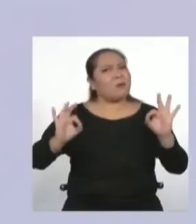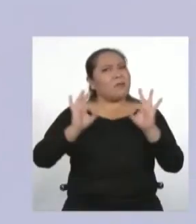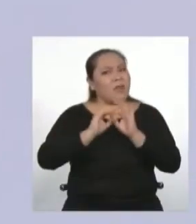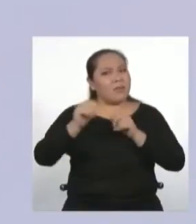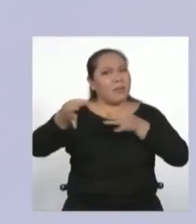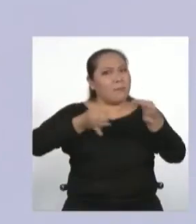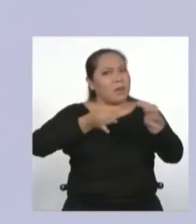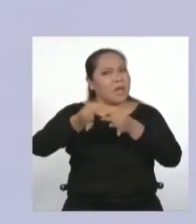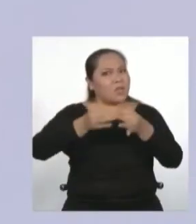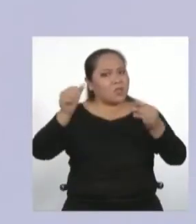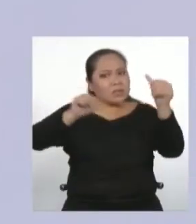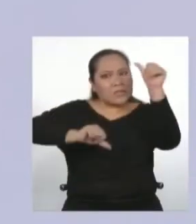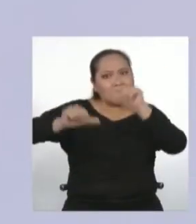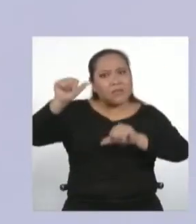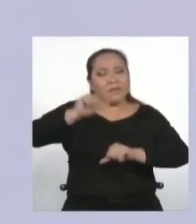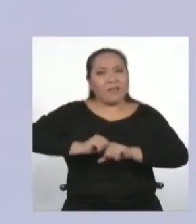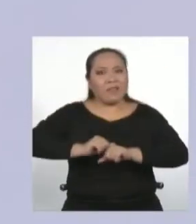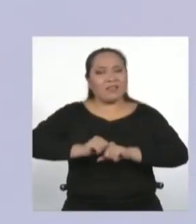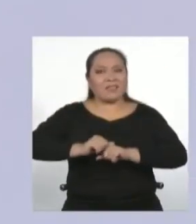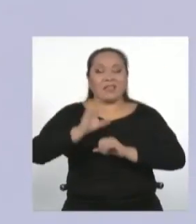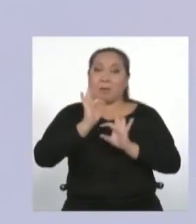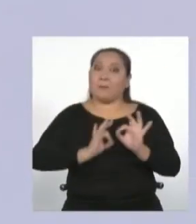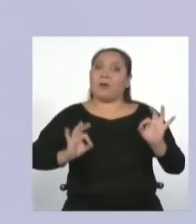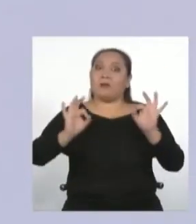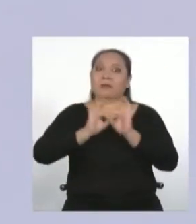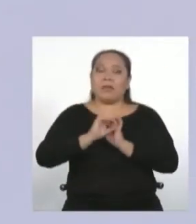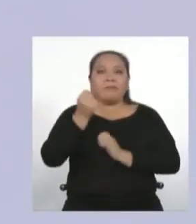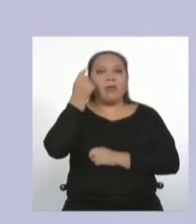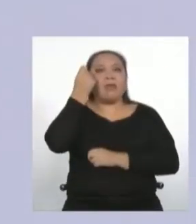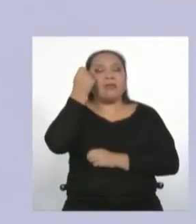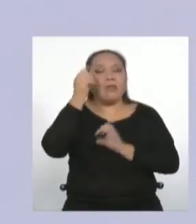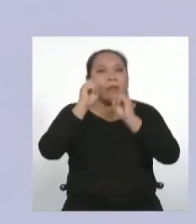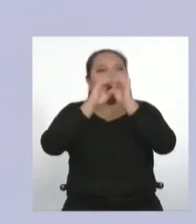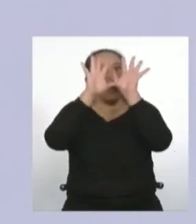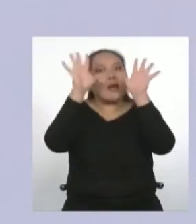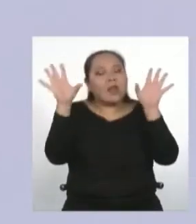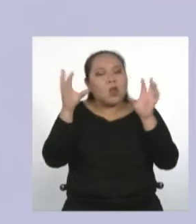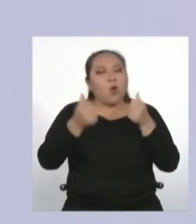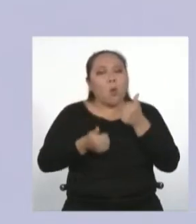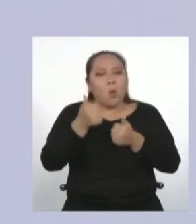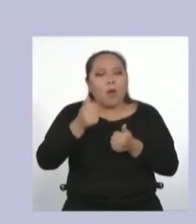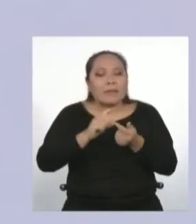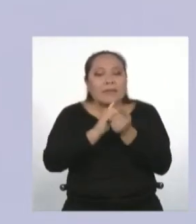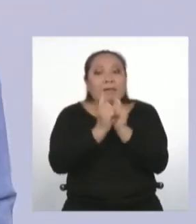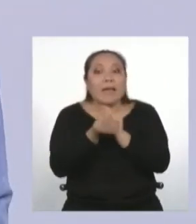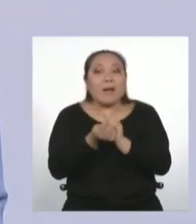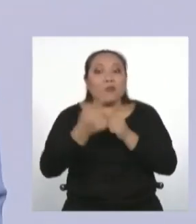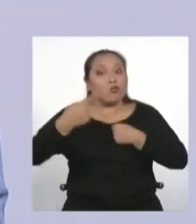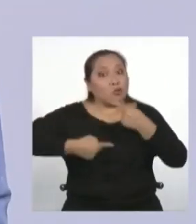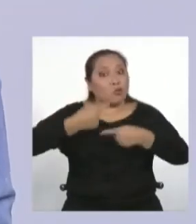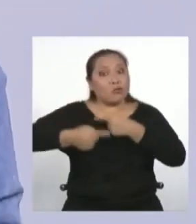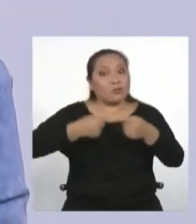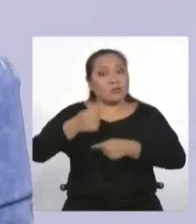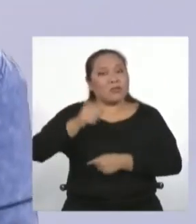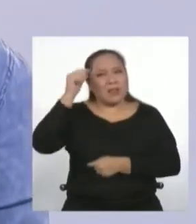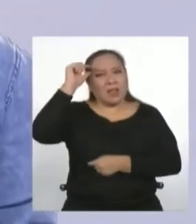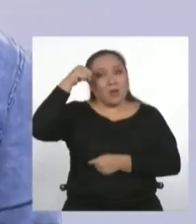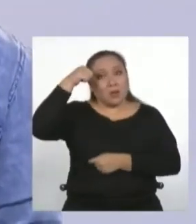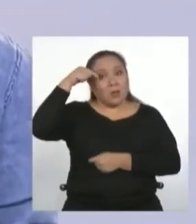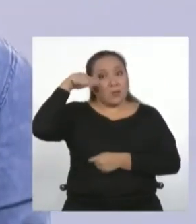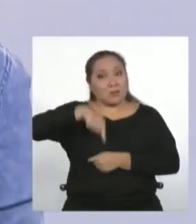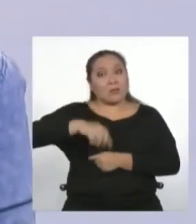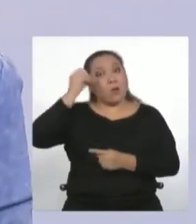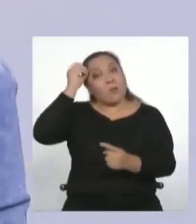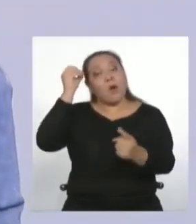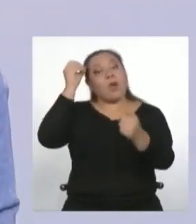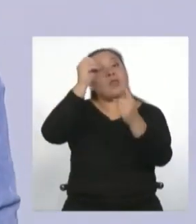es cierto? Y qué lujo poder comprender a detalle cómo se producen una serie de fenómenos que experimentamos en lo cotidiano. Recordemos que el propósito de